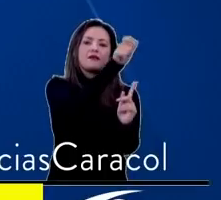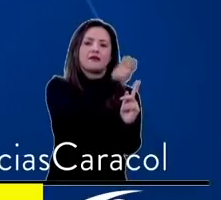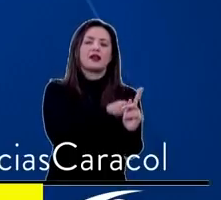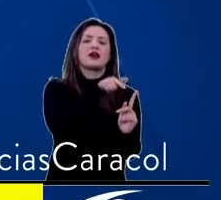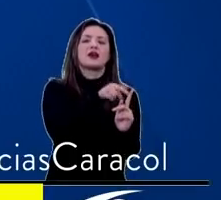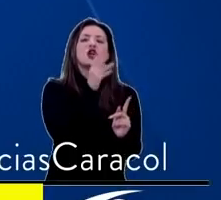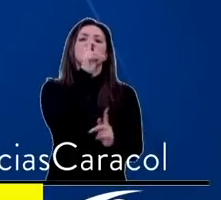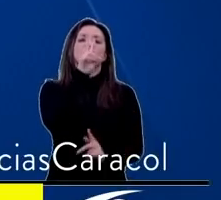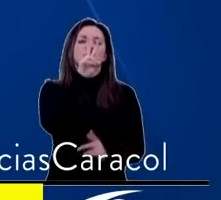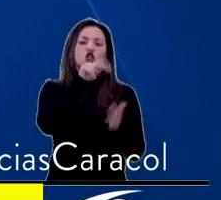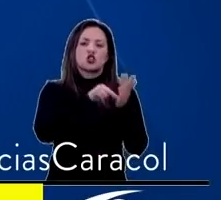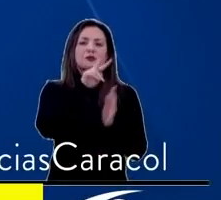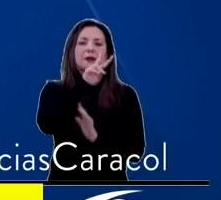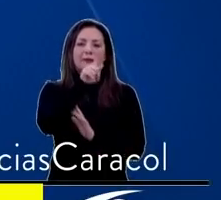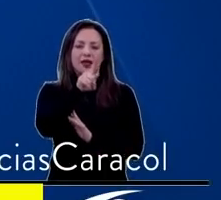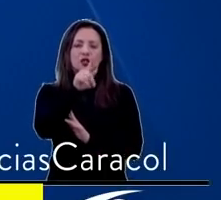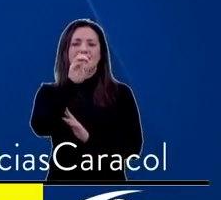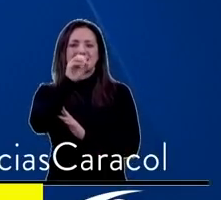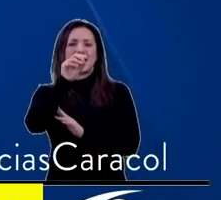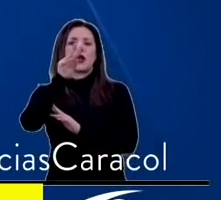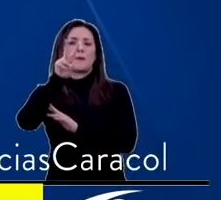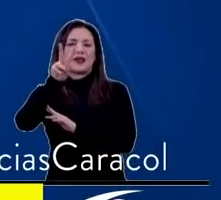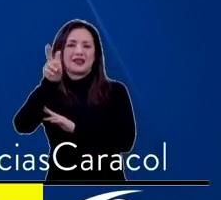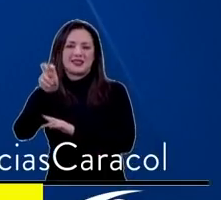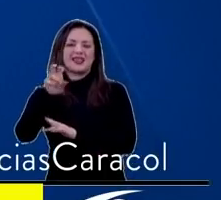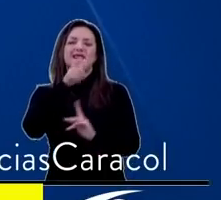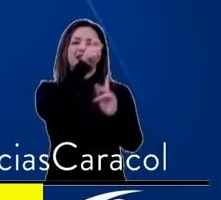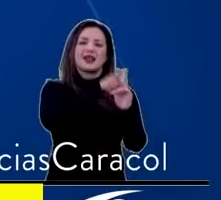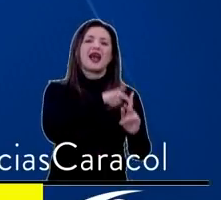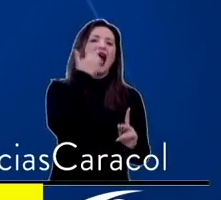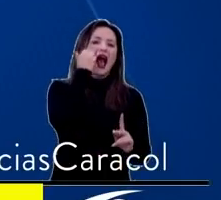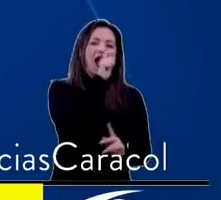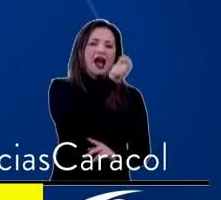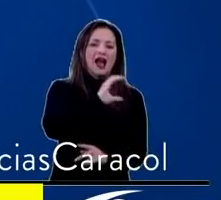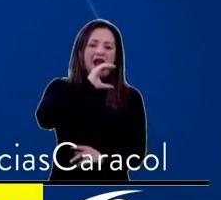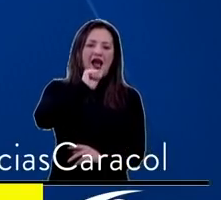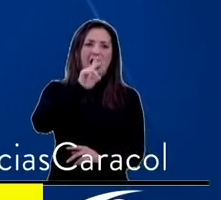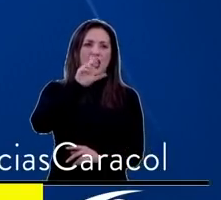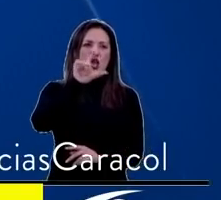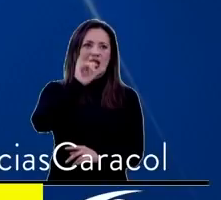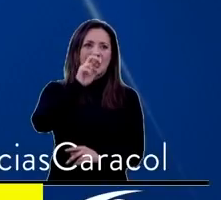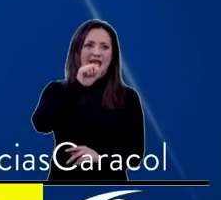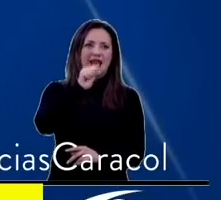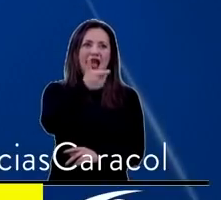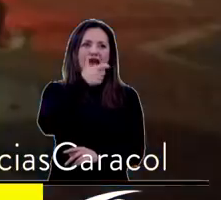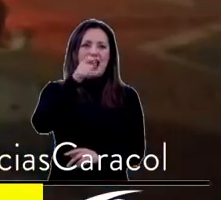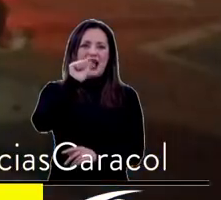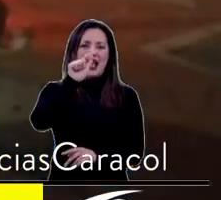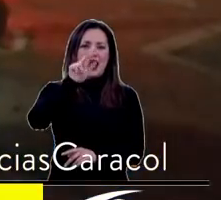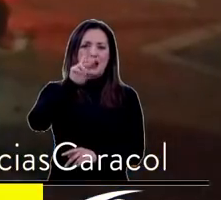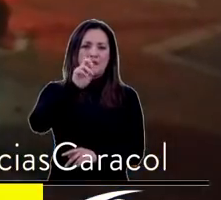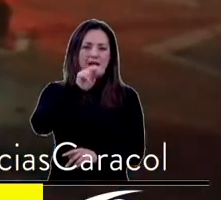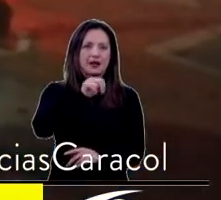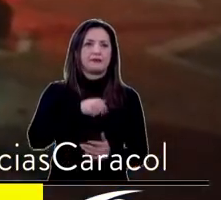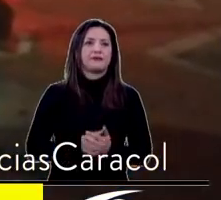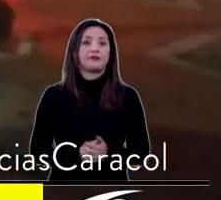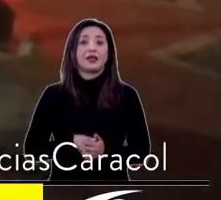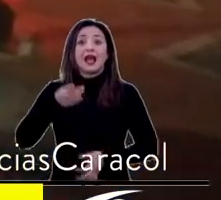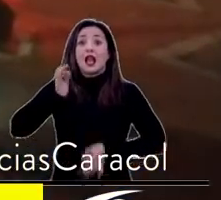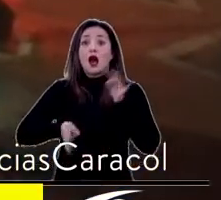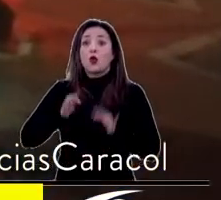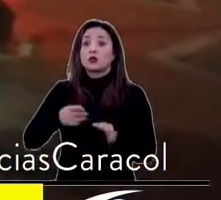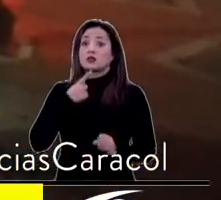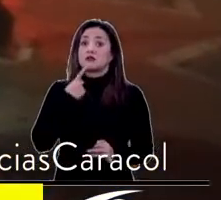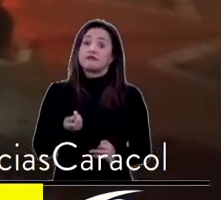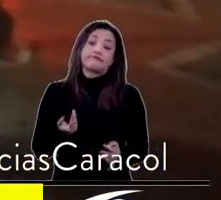número 2021-027 respecto a la ciudadana Carolina Galván Cuesta. Para la juez no se